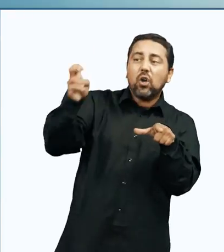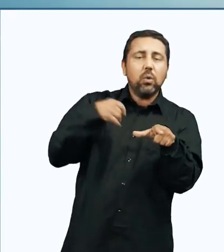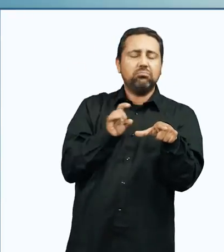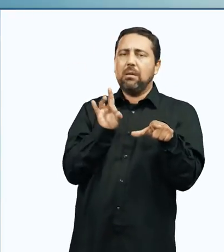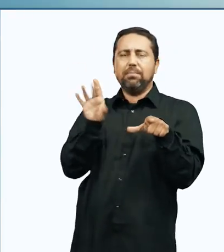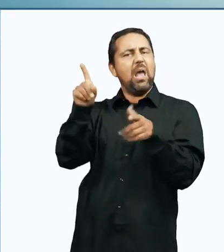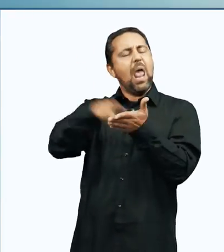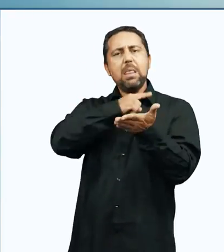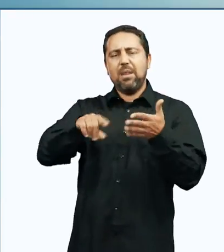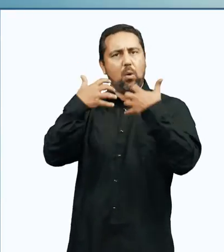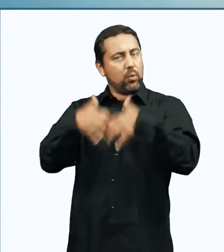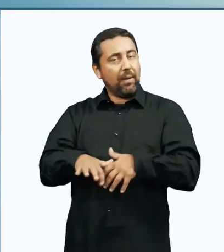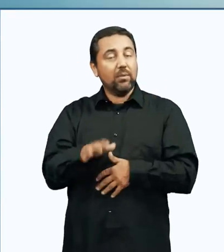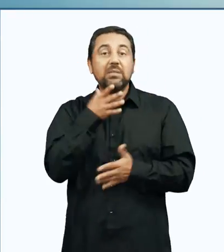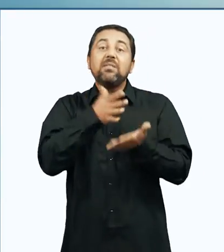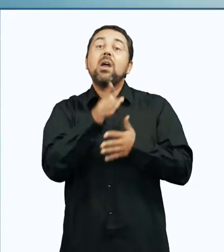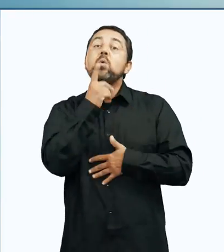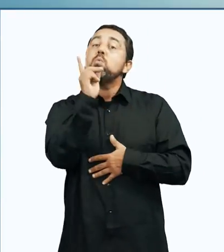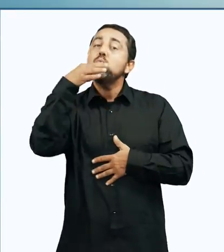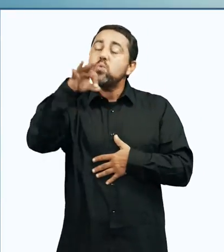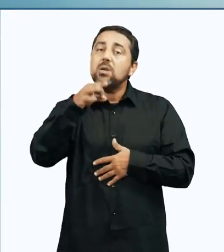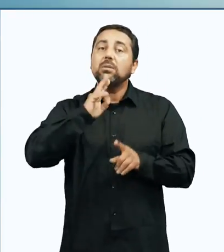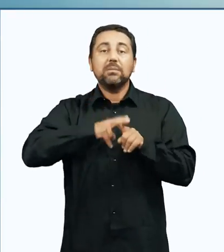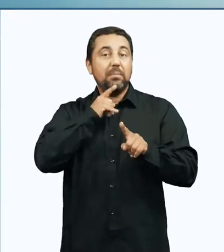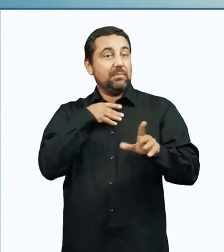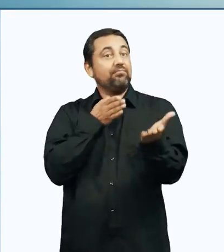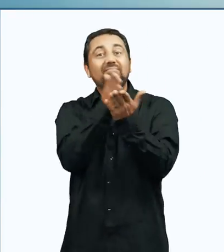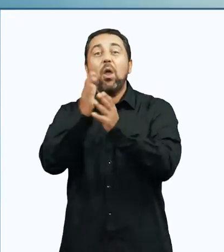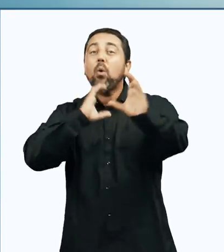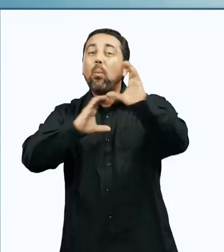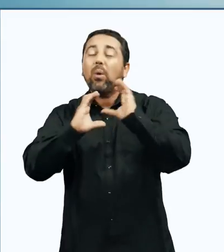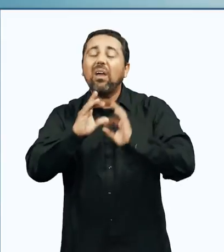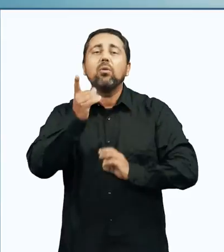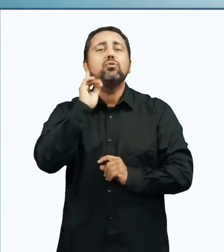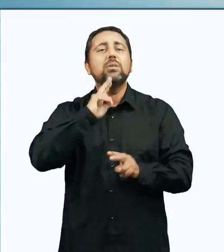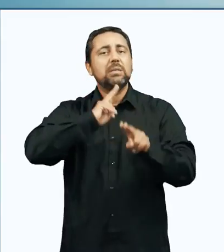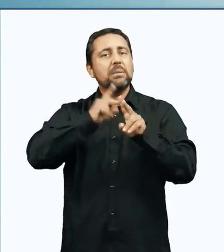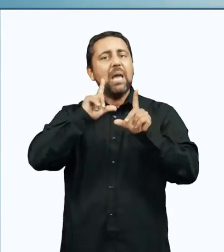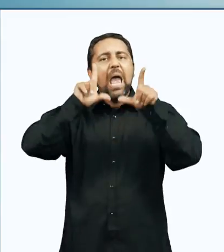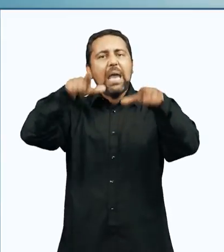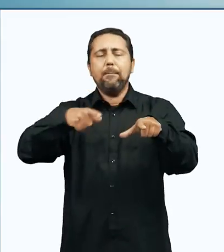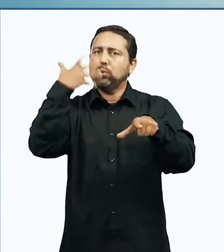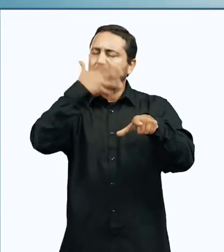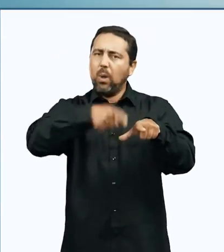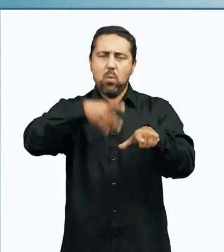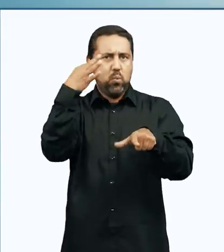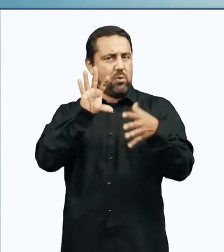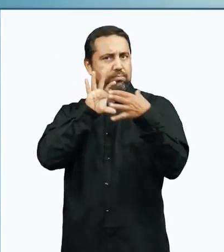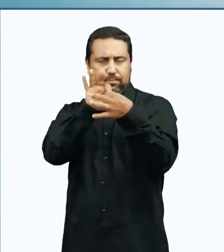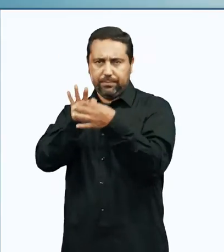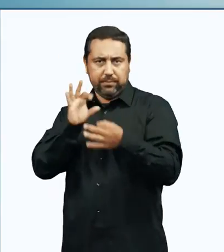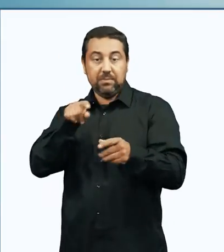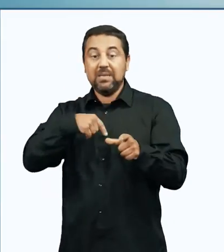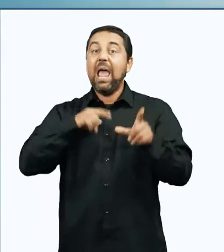automáticamente por lo que rogamos que utilices únicamente los medios de comunicación disponibles dentro de la materia en campus virtual